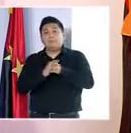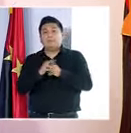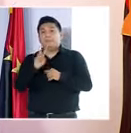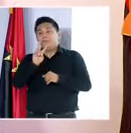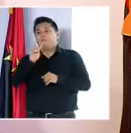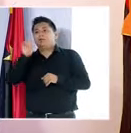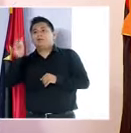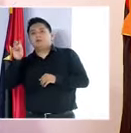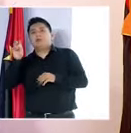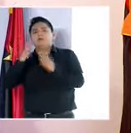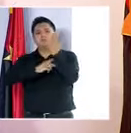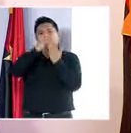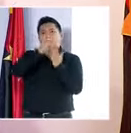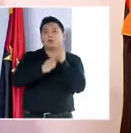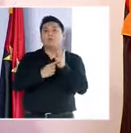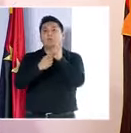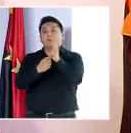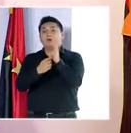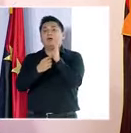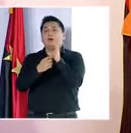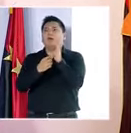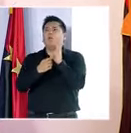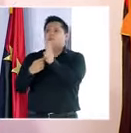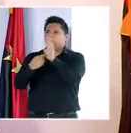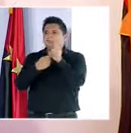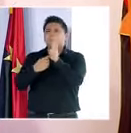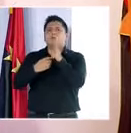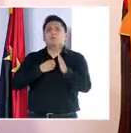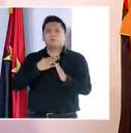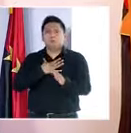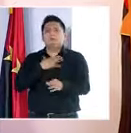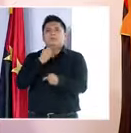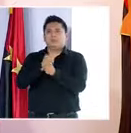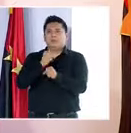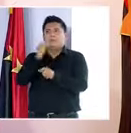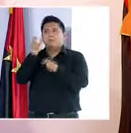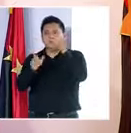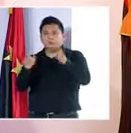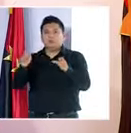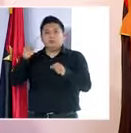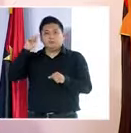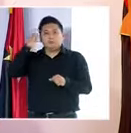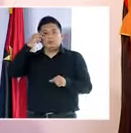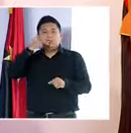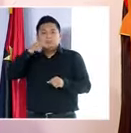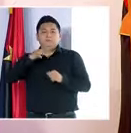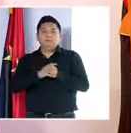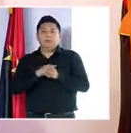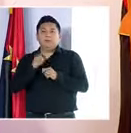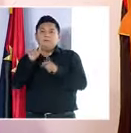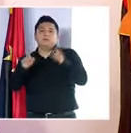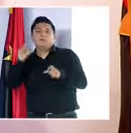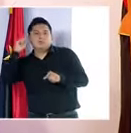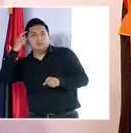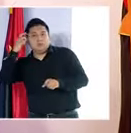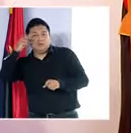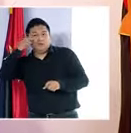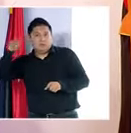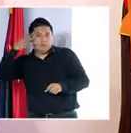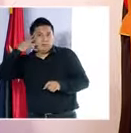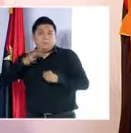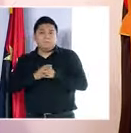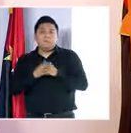nosotros generan oportunidades para los norte santandereanos. Y compartir con ustedes